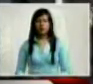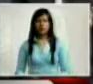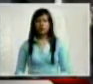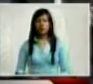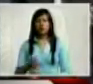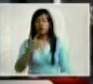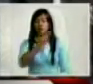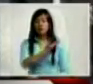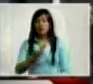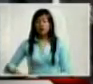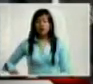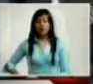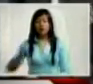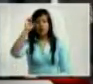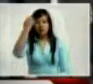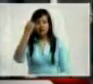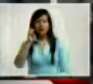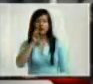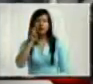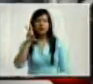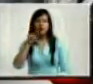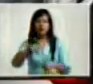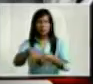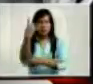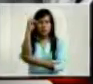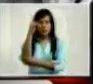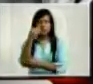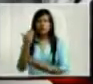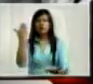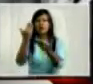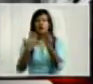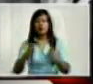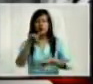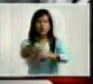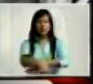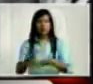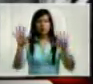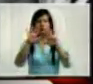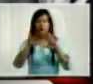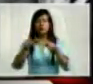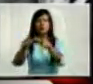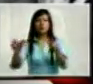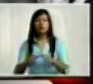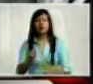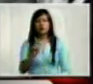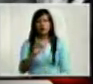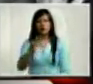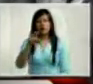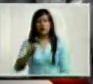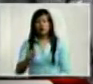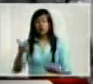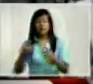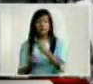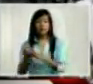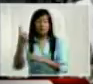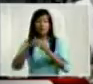El presidente del Estado Plurinacional de Bolivia, Evo Morales Ayma, llegó la noche del domingo al aeropuerto de Mejaprad en Teherán, donde fue recibido por altas